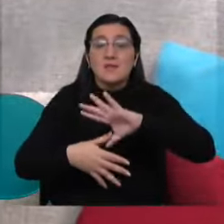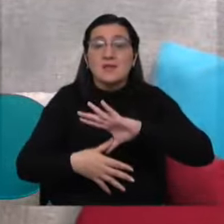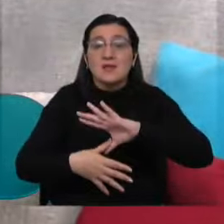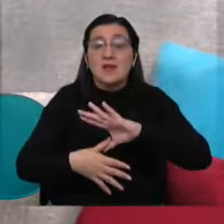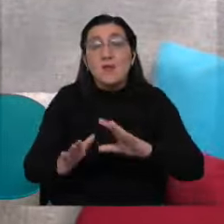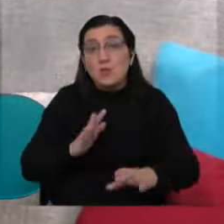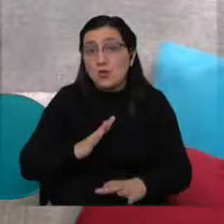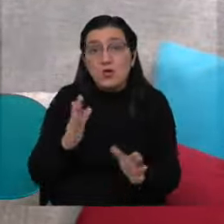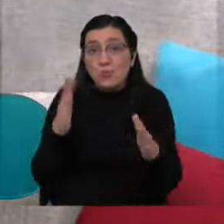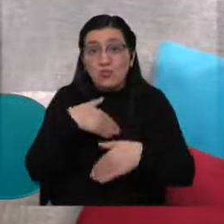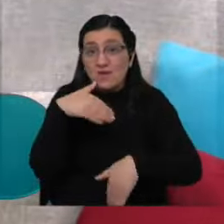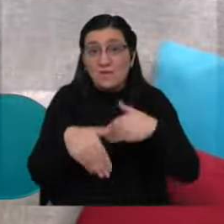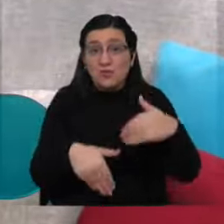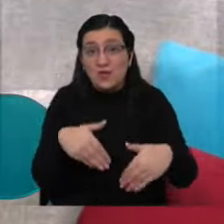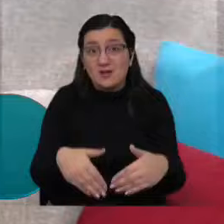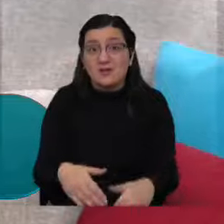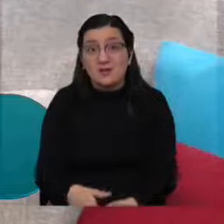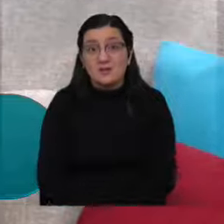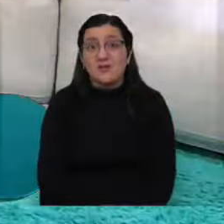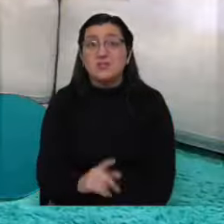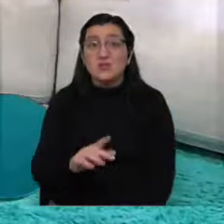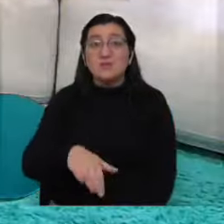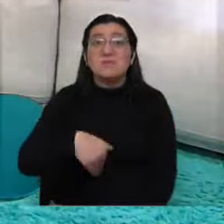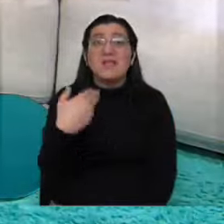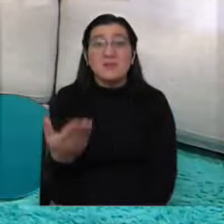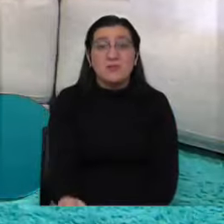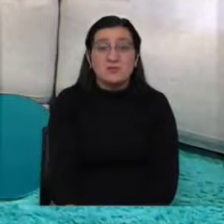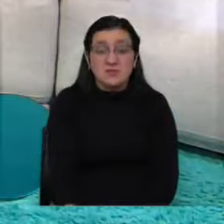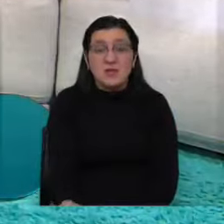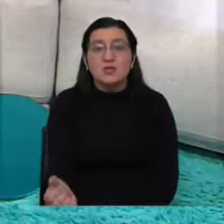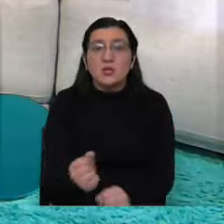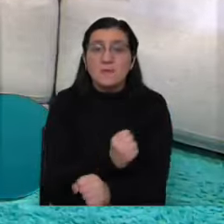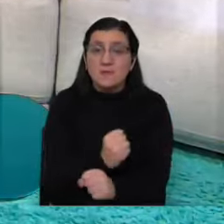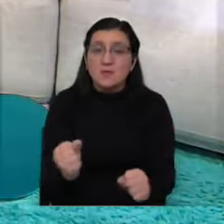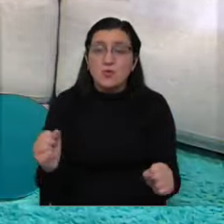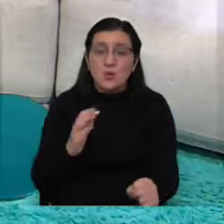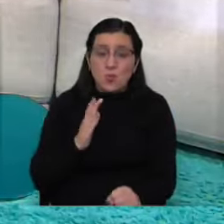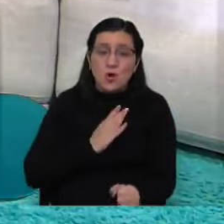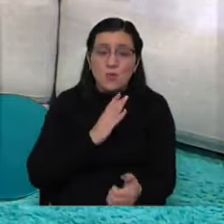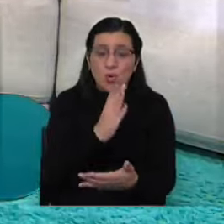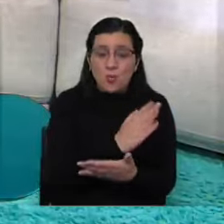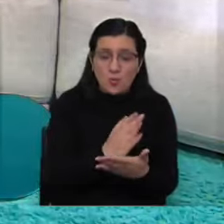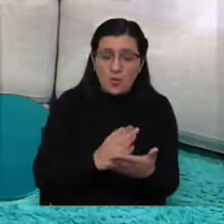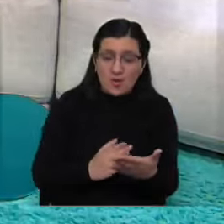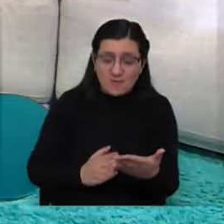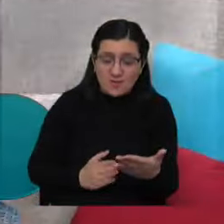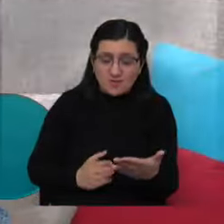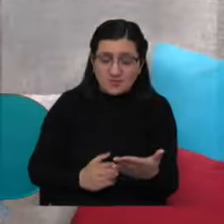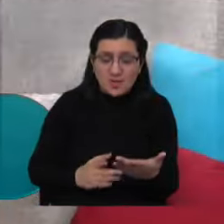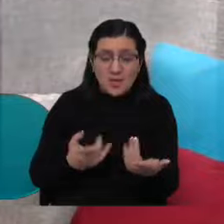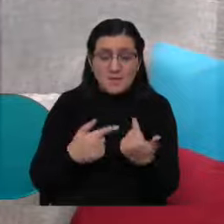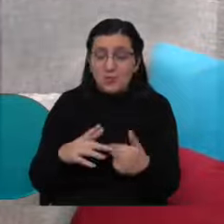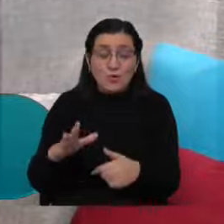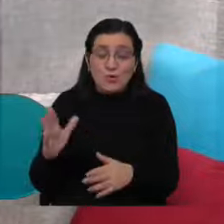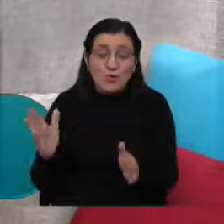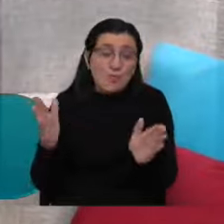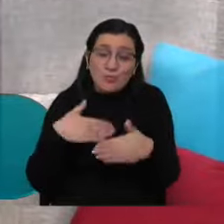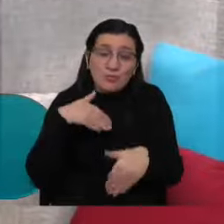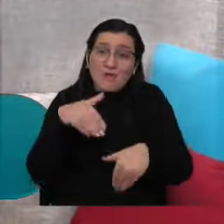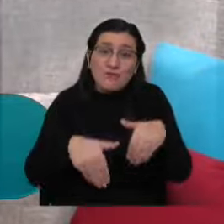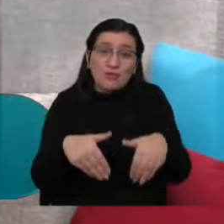votar No eso iba a ser después entonces es muy loco que premios una poetiza que la teníamos Juana de América no poner en esa